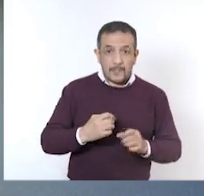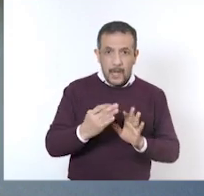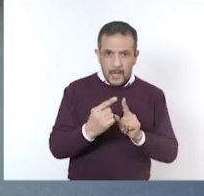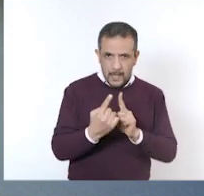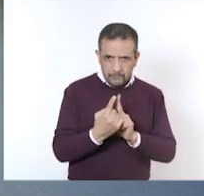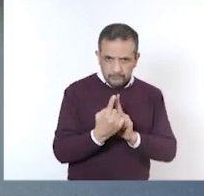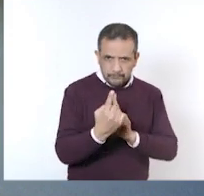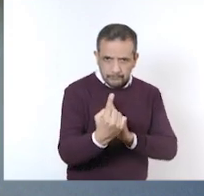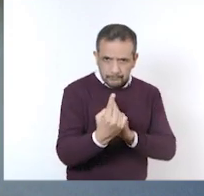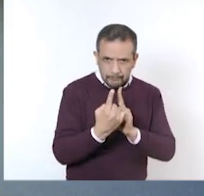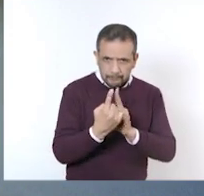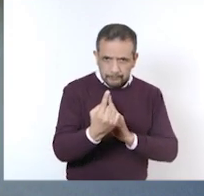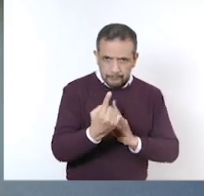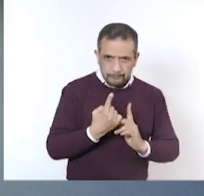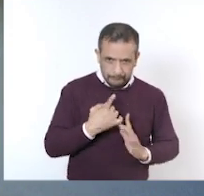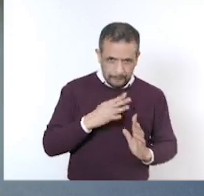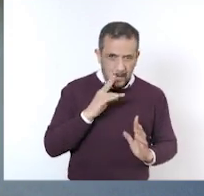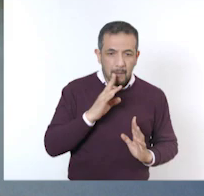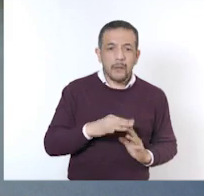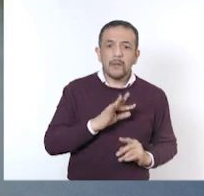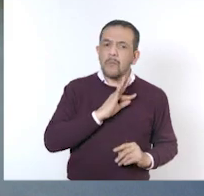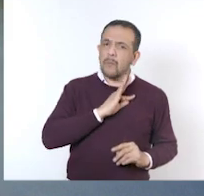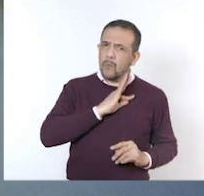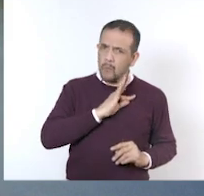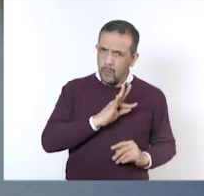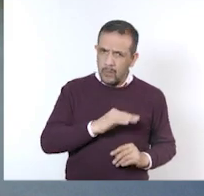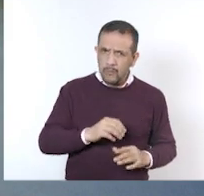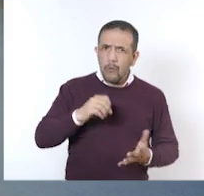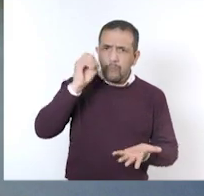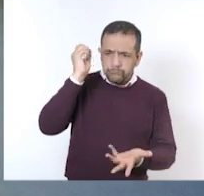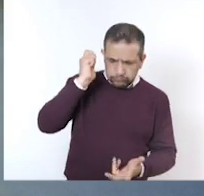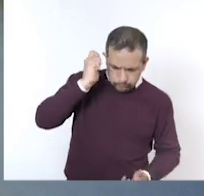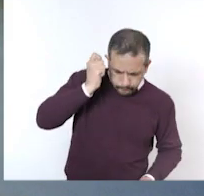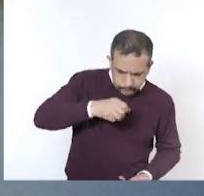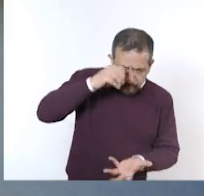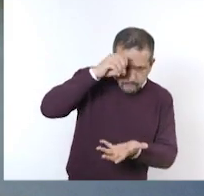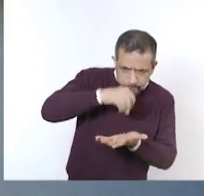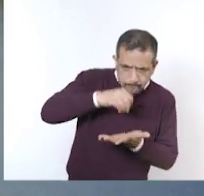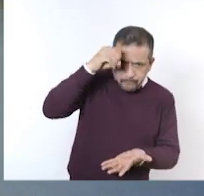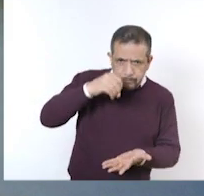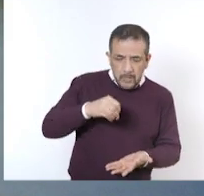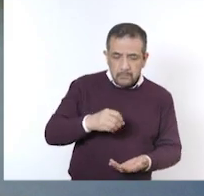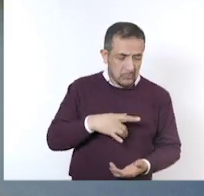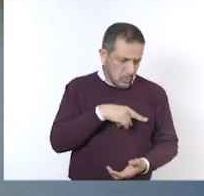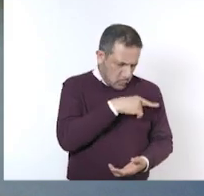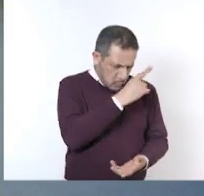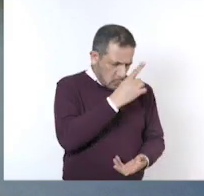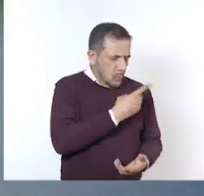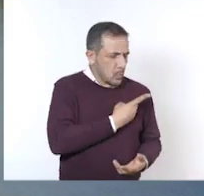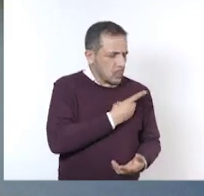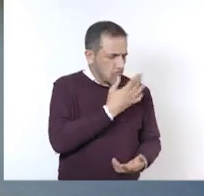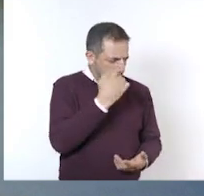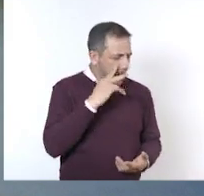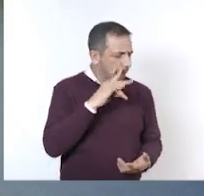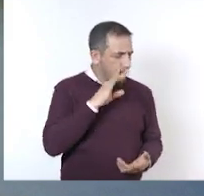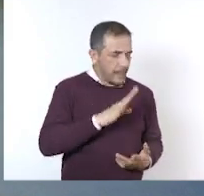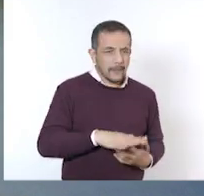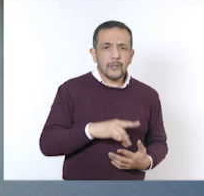distancia. ¿Podrá votar? Inténtalo. Recuerda que estas clases son de creatividad.